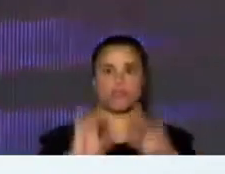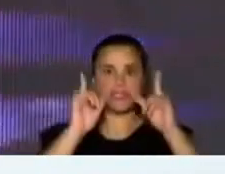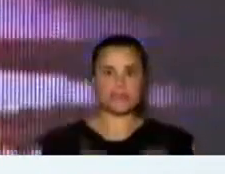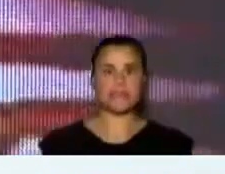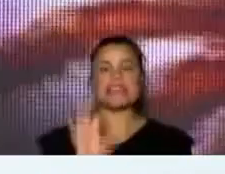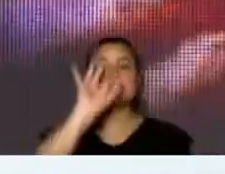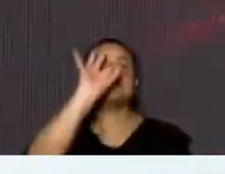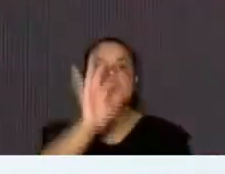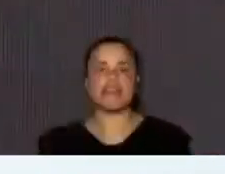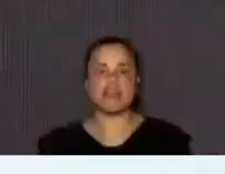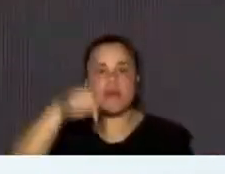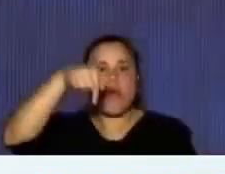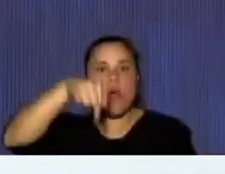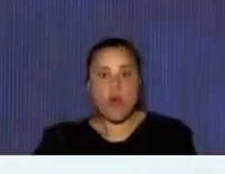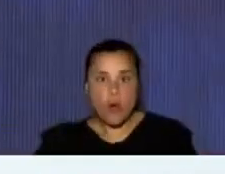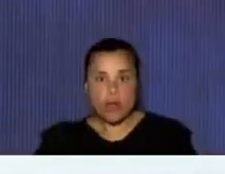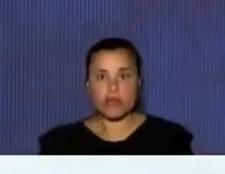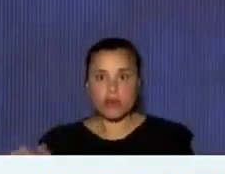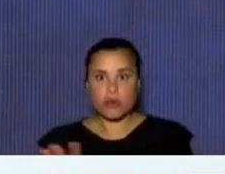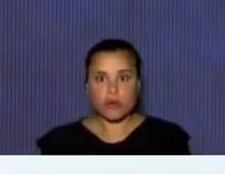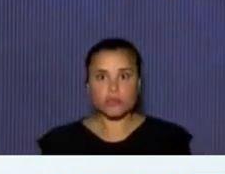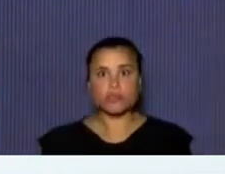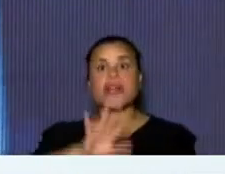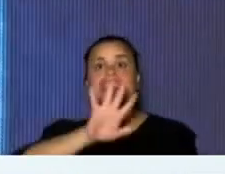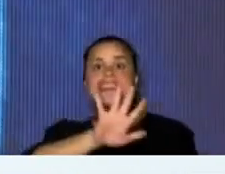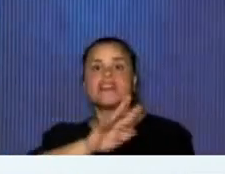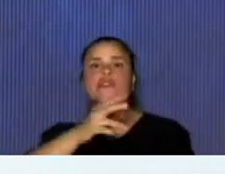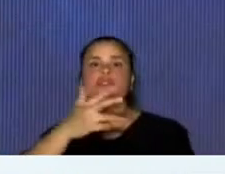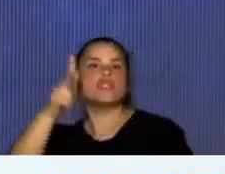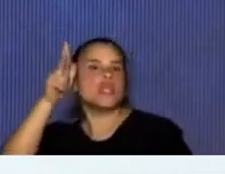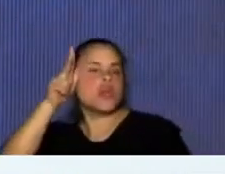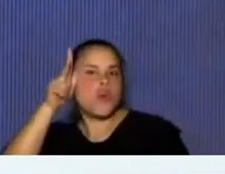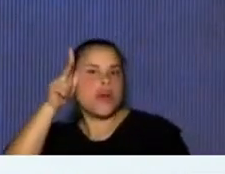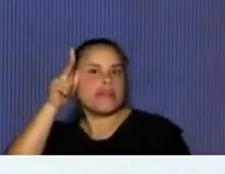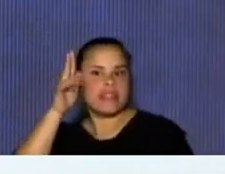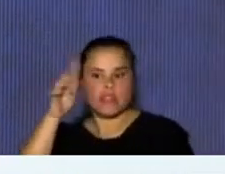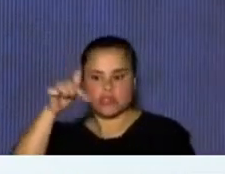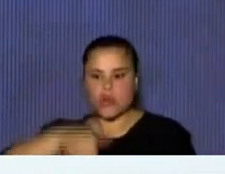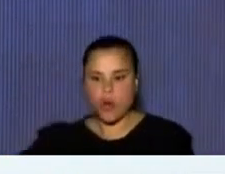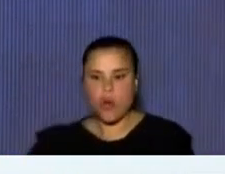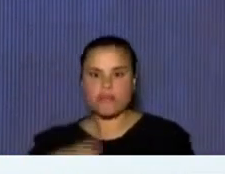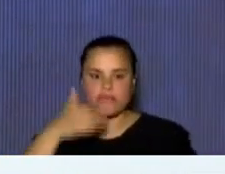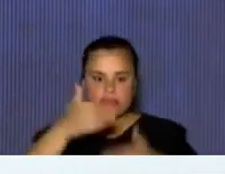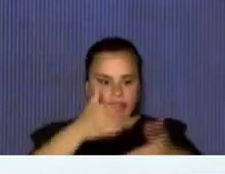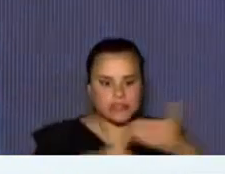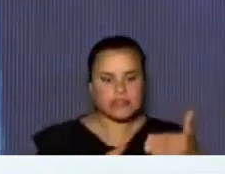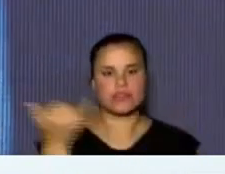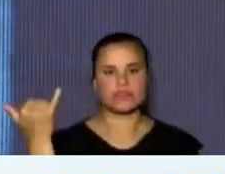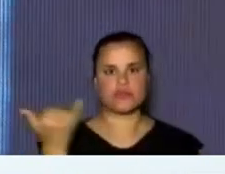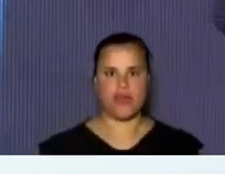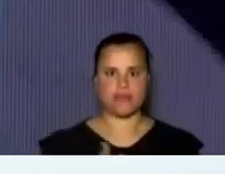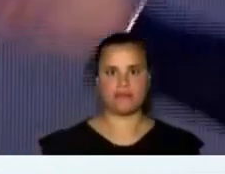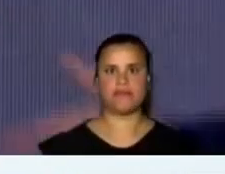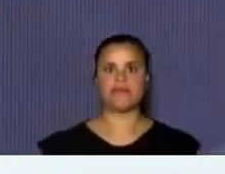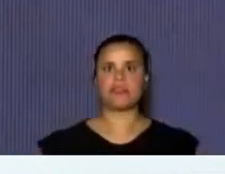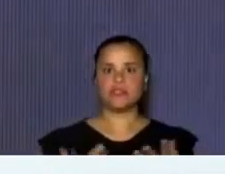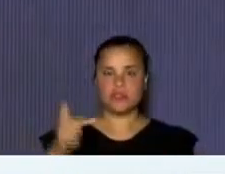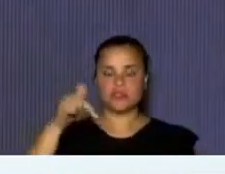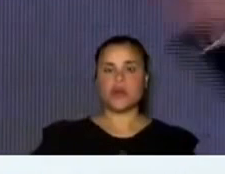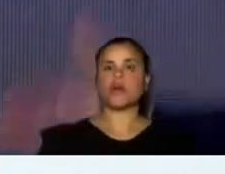me pareció bajísimo, pero bueno, con muchísima altura, por suerte, Coqui